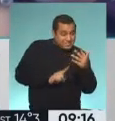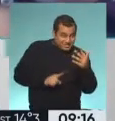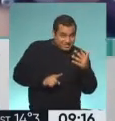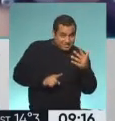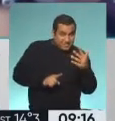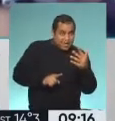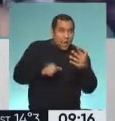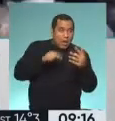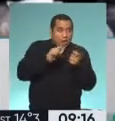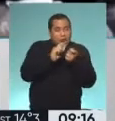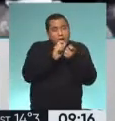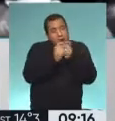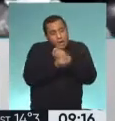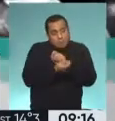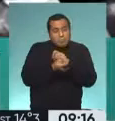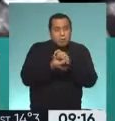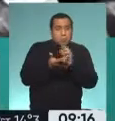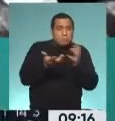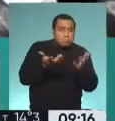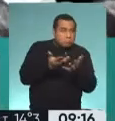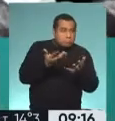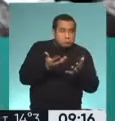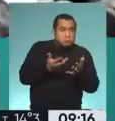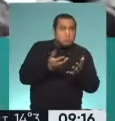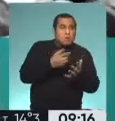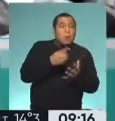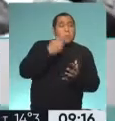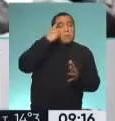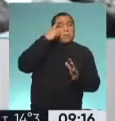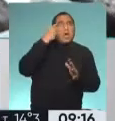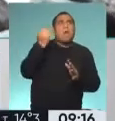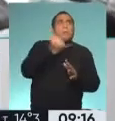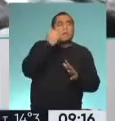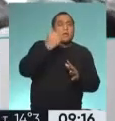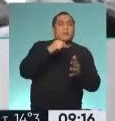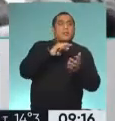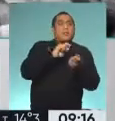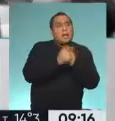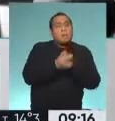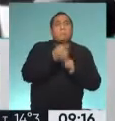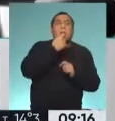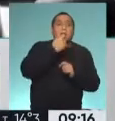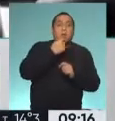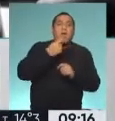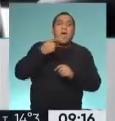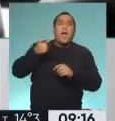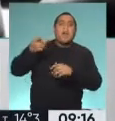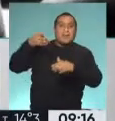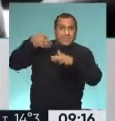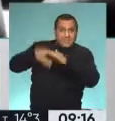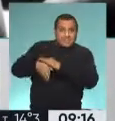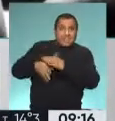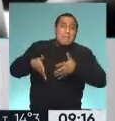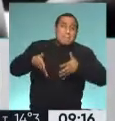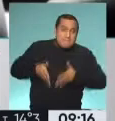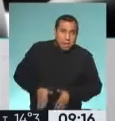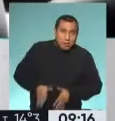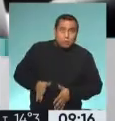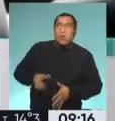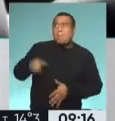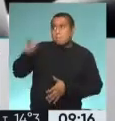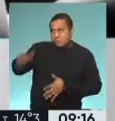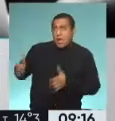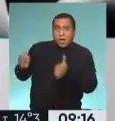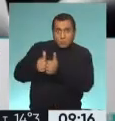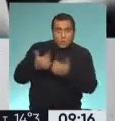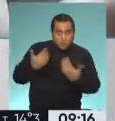alguna modificación que vos creas que son sustanciales? ¿Podemos seguir pidiendo entrar a un parto acompañadas?